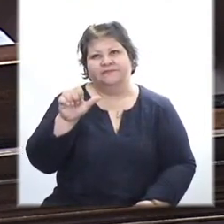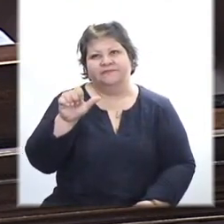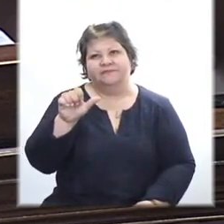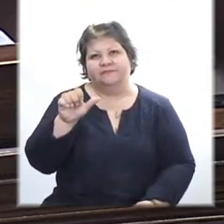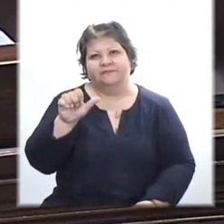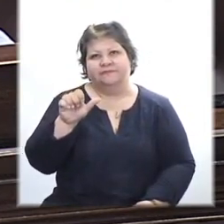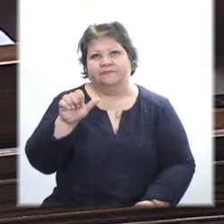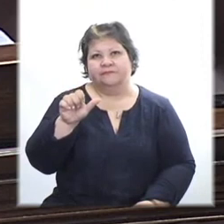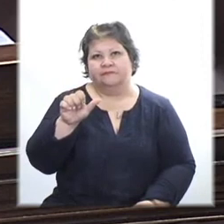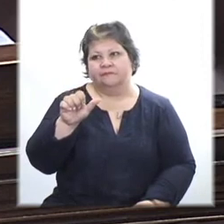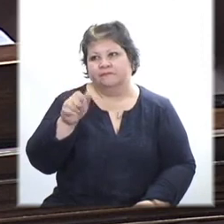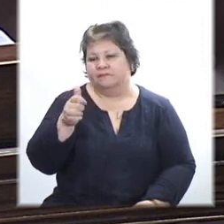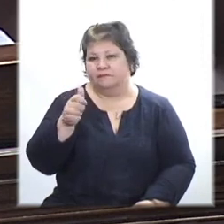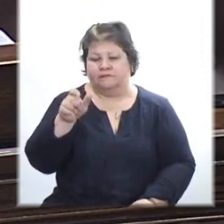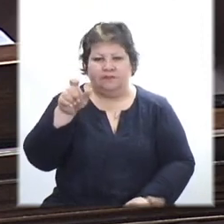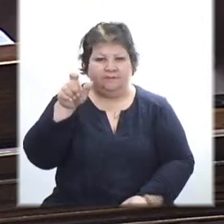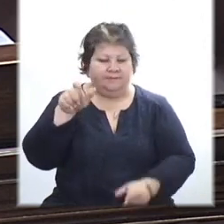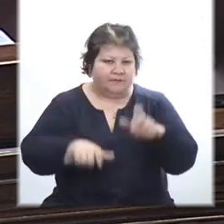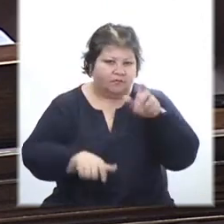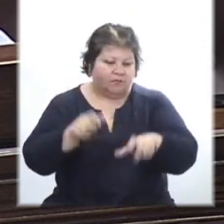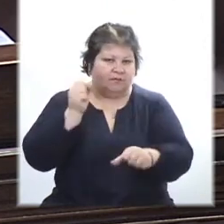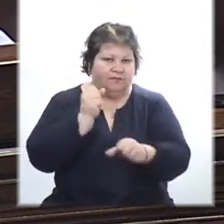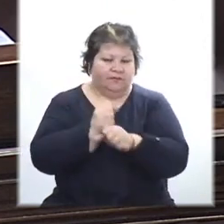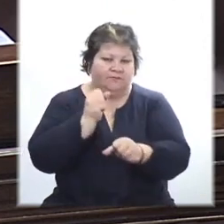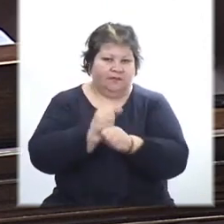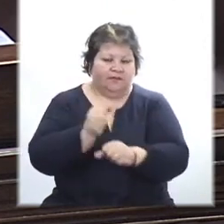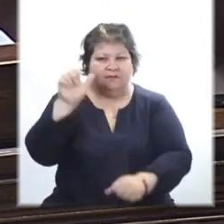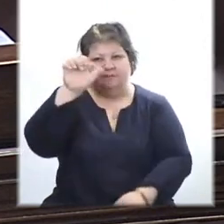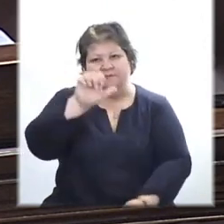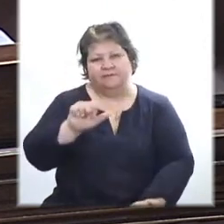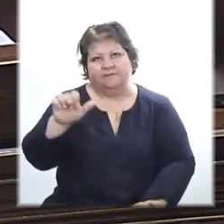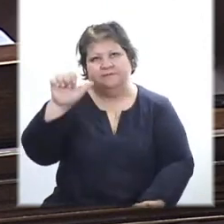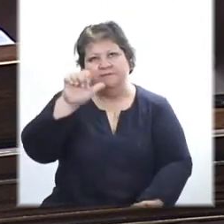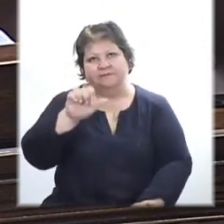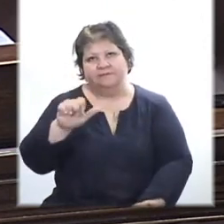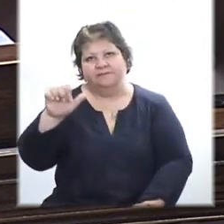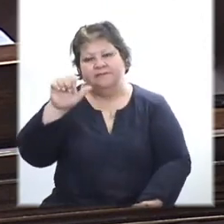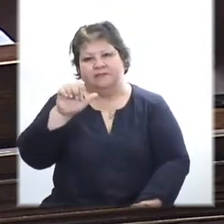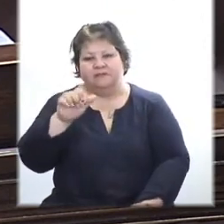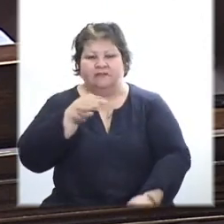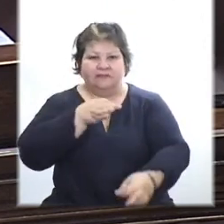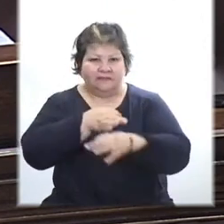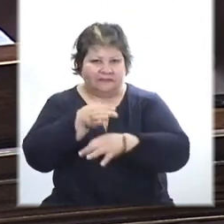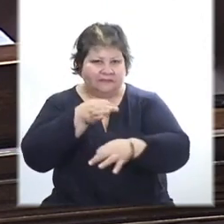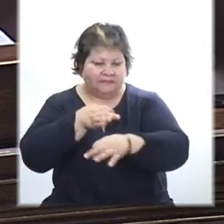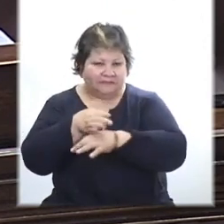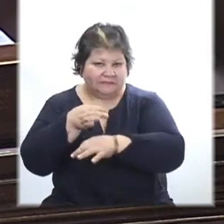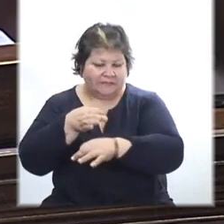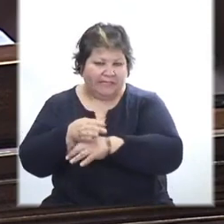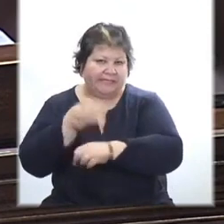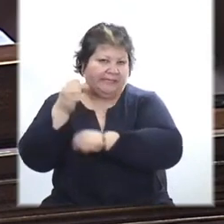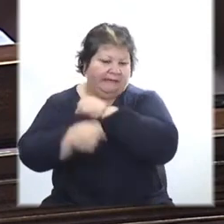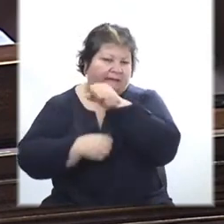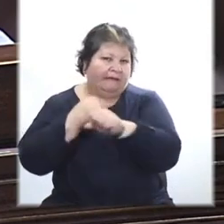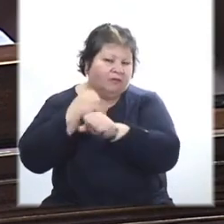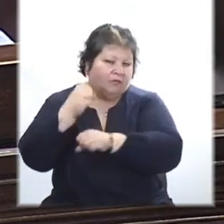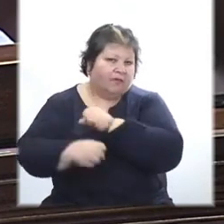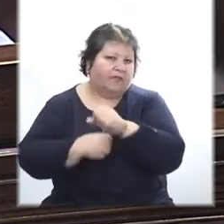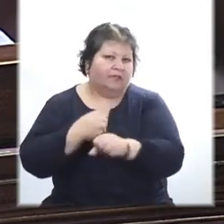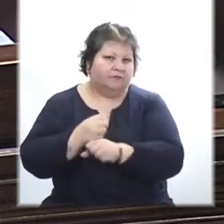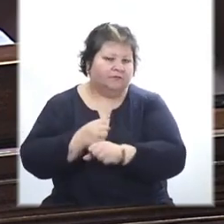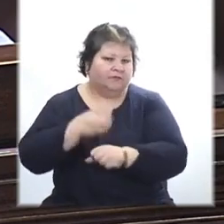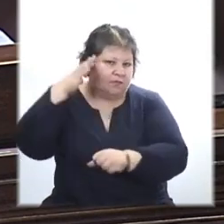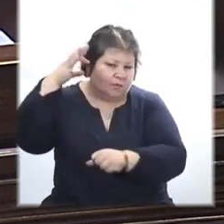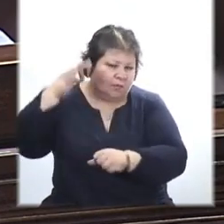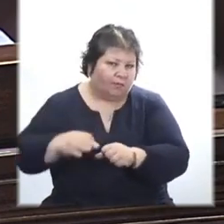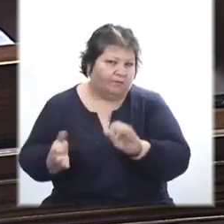Si el personal realmente, como se detalló acá, es instruido anualmente, si se cumple con la capacitación que dice